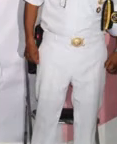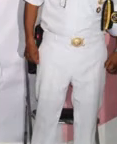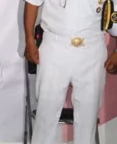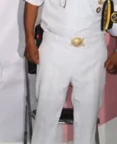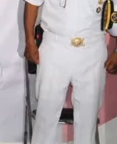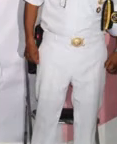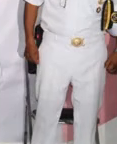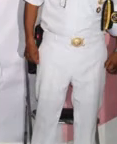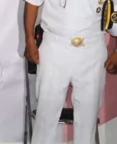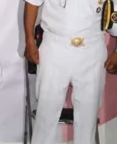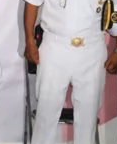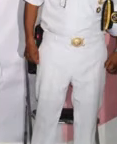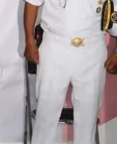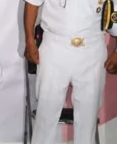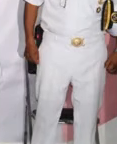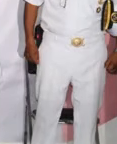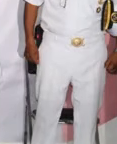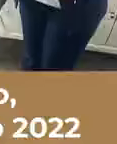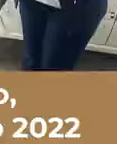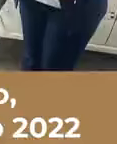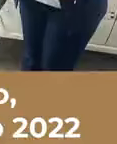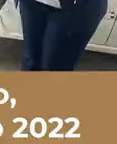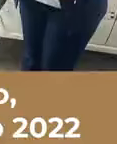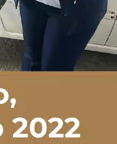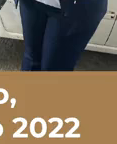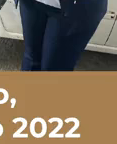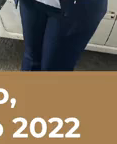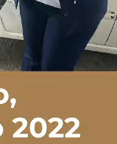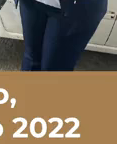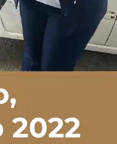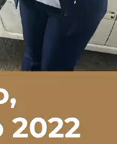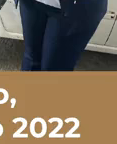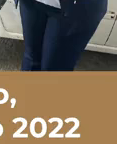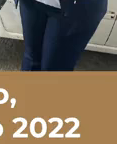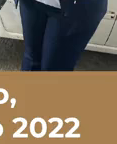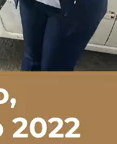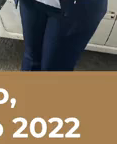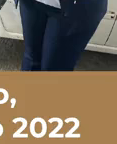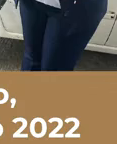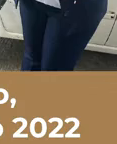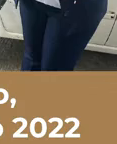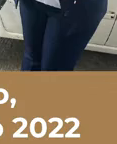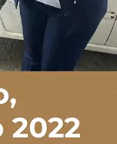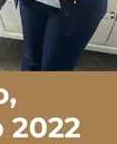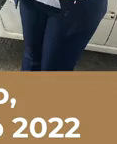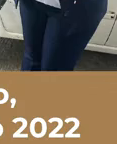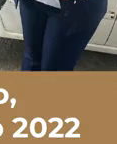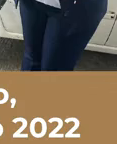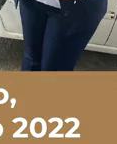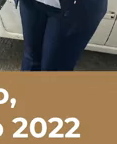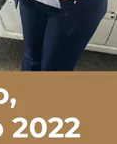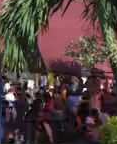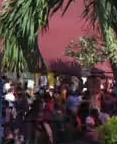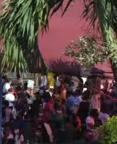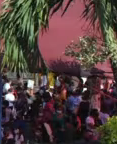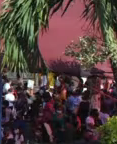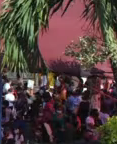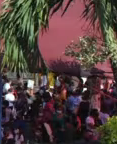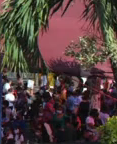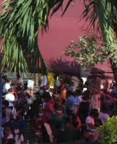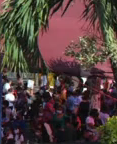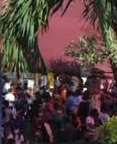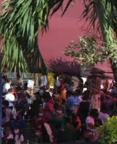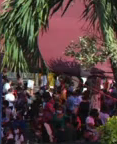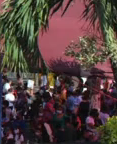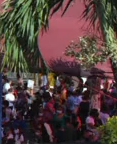todo el equipo de salud federal al personal tanto federal que está trabajando en los estados en los operativos correcaminos como